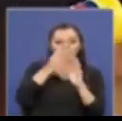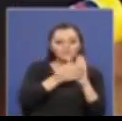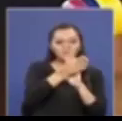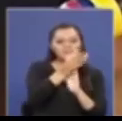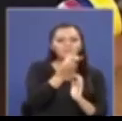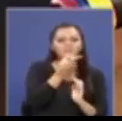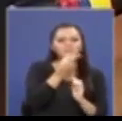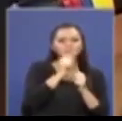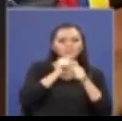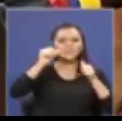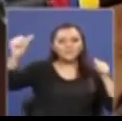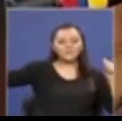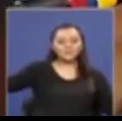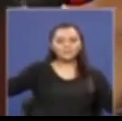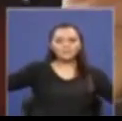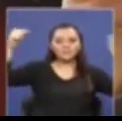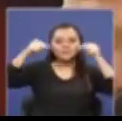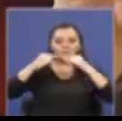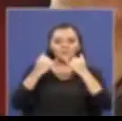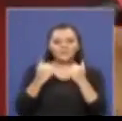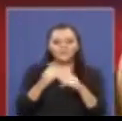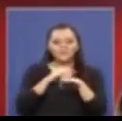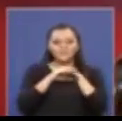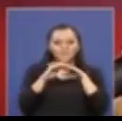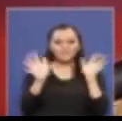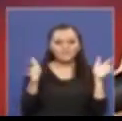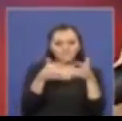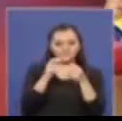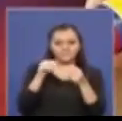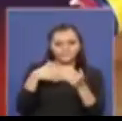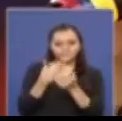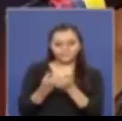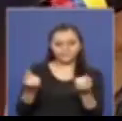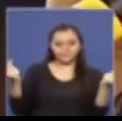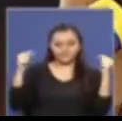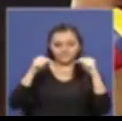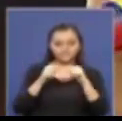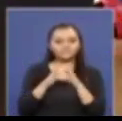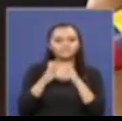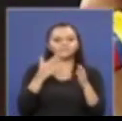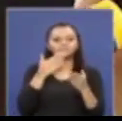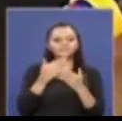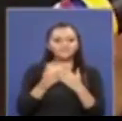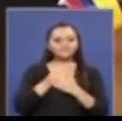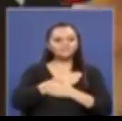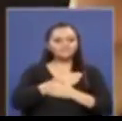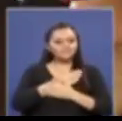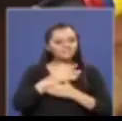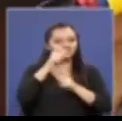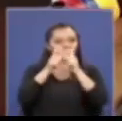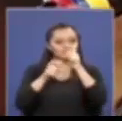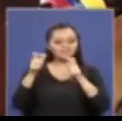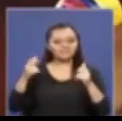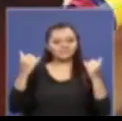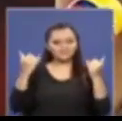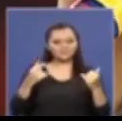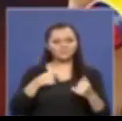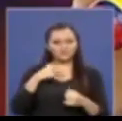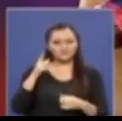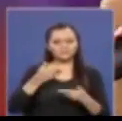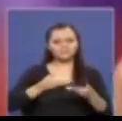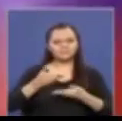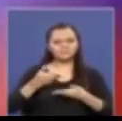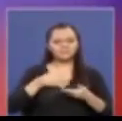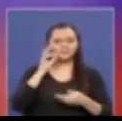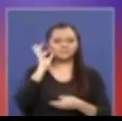que venían de tan lejos, los invité al enlace, ya mismo han de llegar. Y muchas gracias, ¿verdad? Qué cariño la gente. Voy a poner una tiendita de